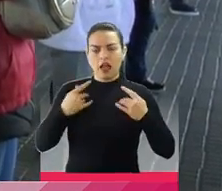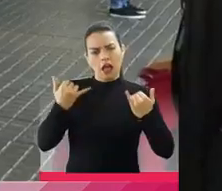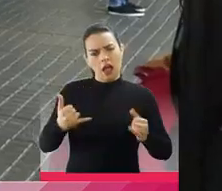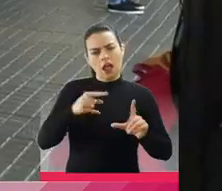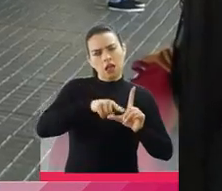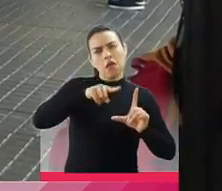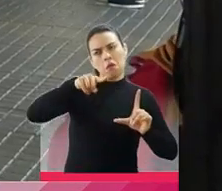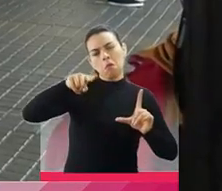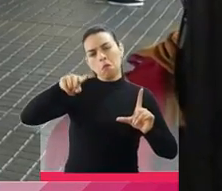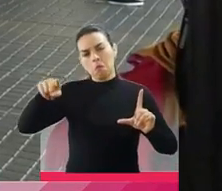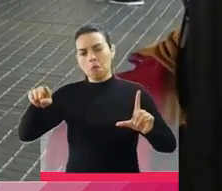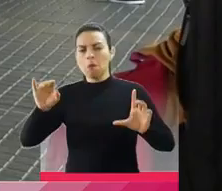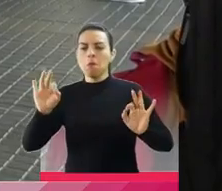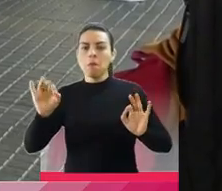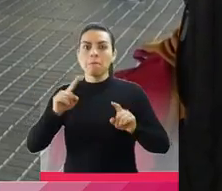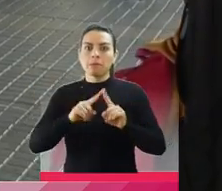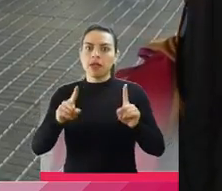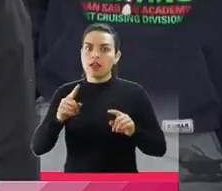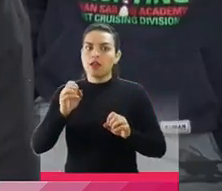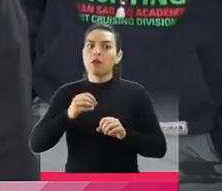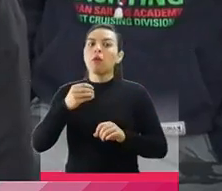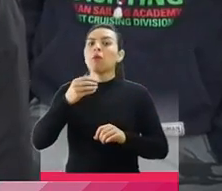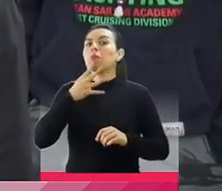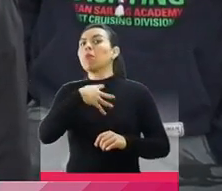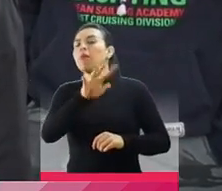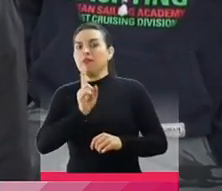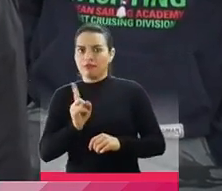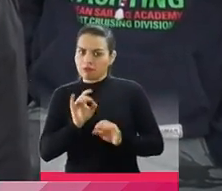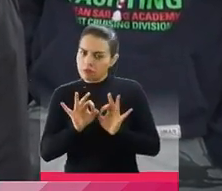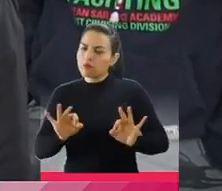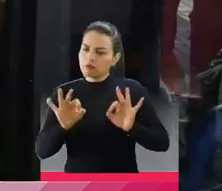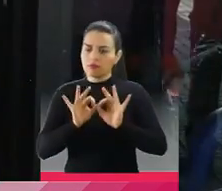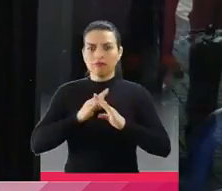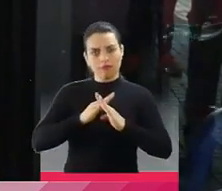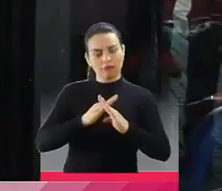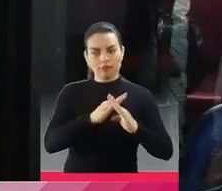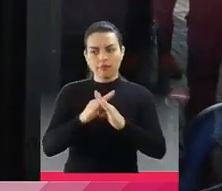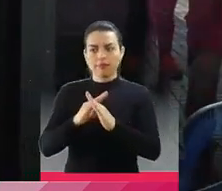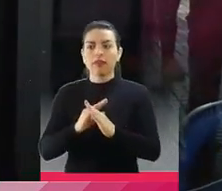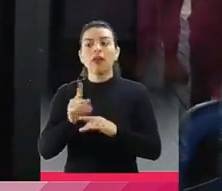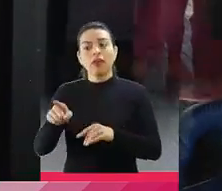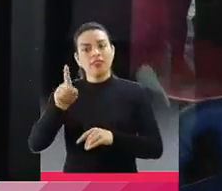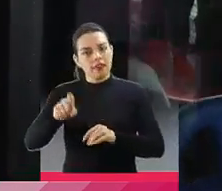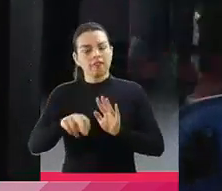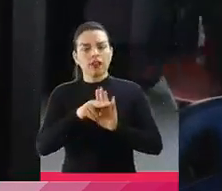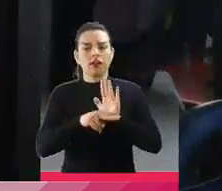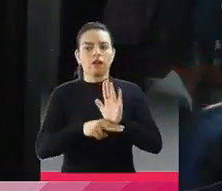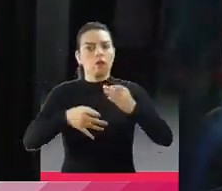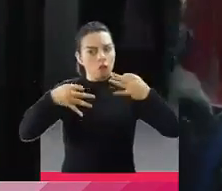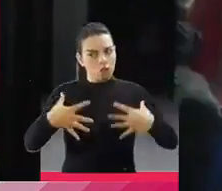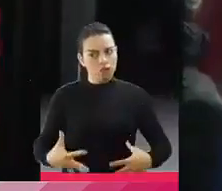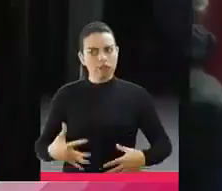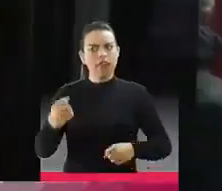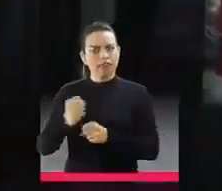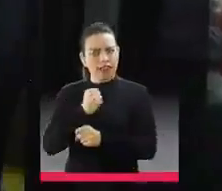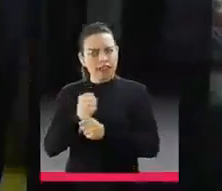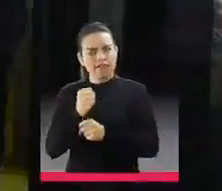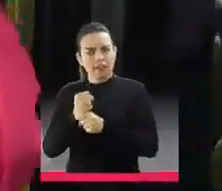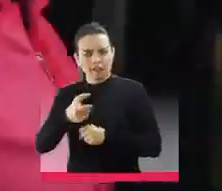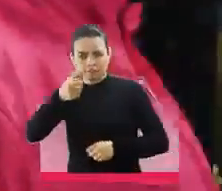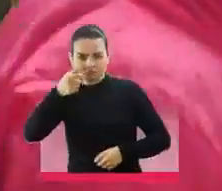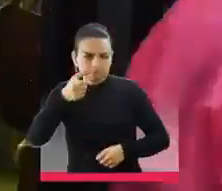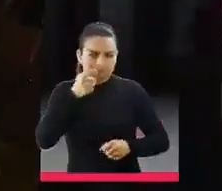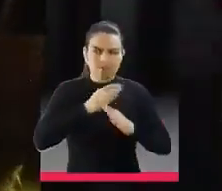podemos descuidar. La policía reiteró que continuará con los controles al cumplimiento de estas medidas y fortalecerá el trabajo preventivo en las estaciones.